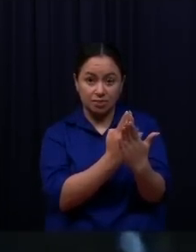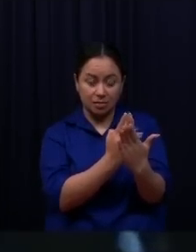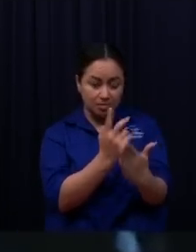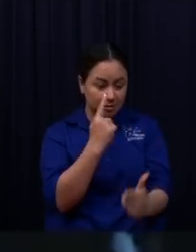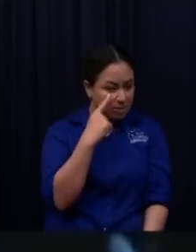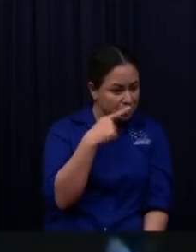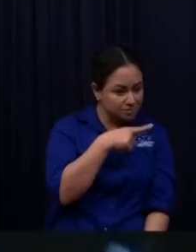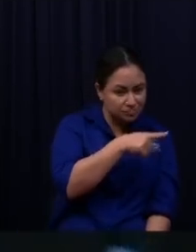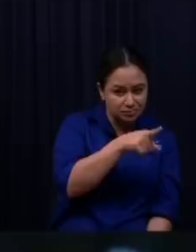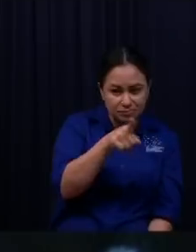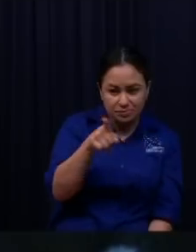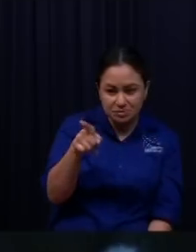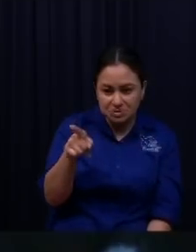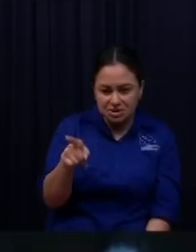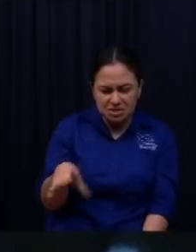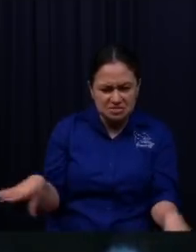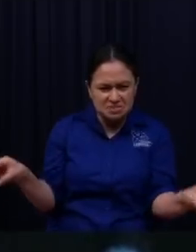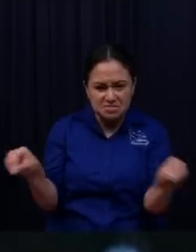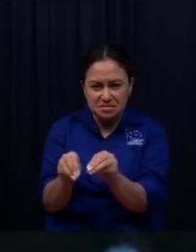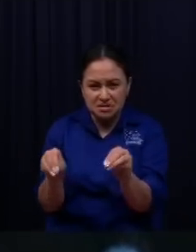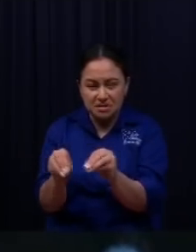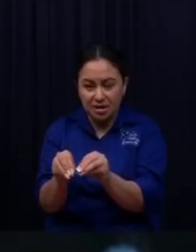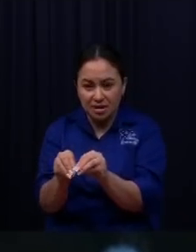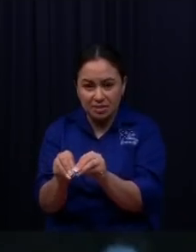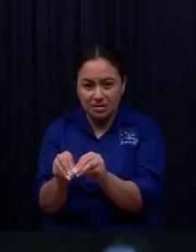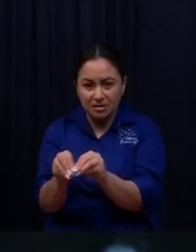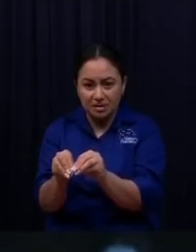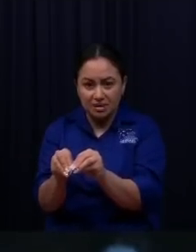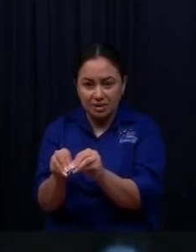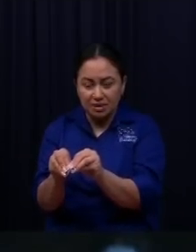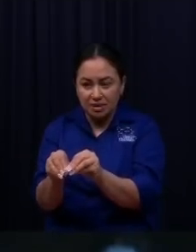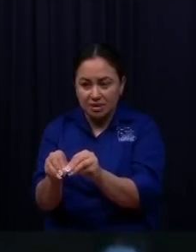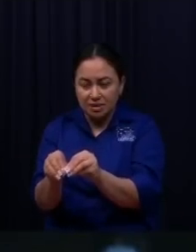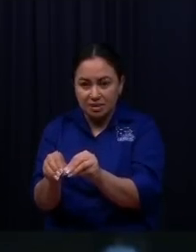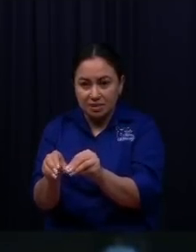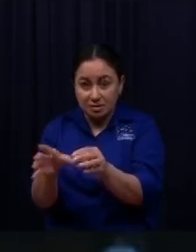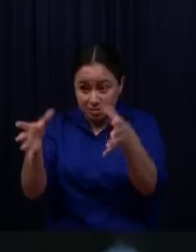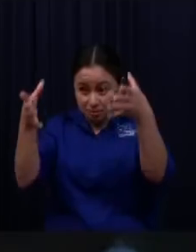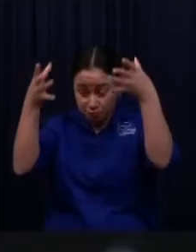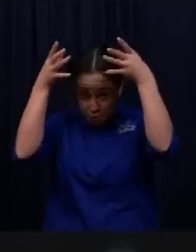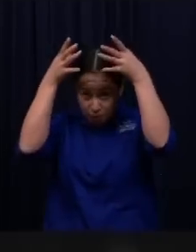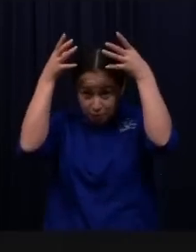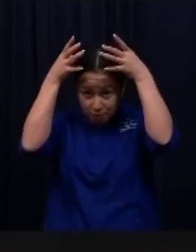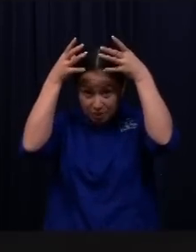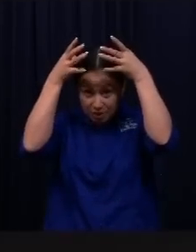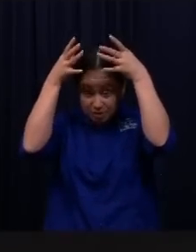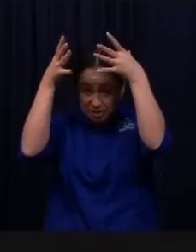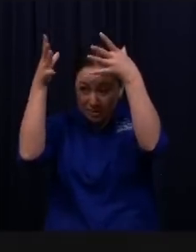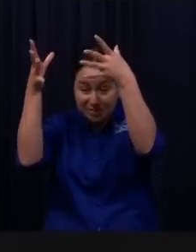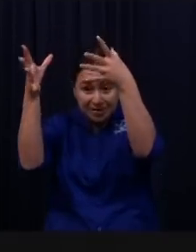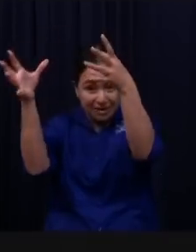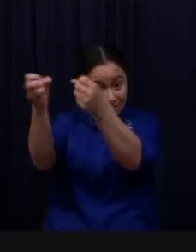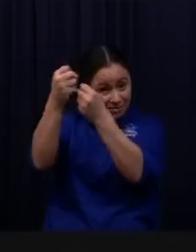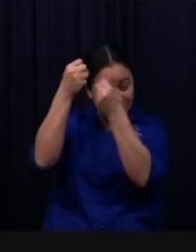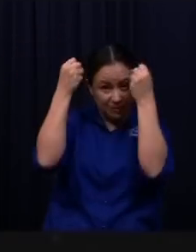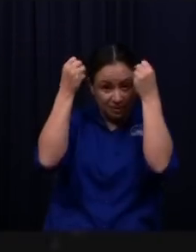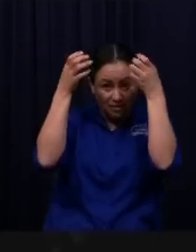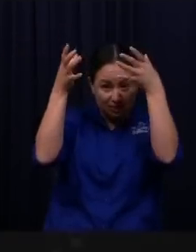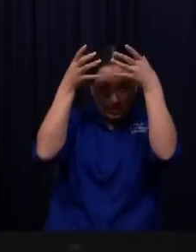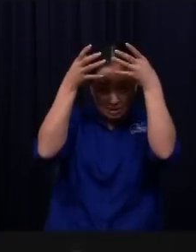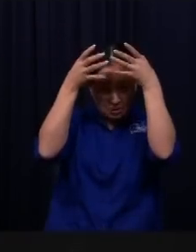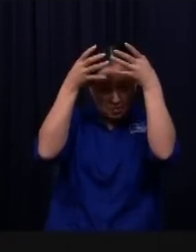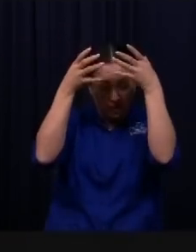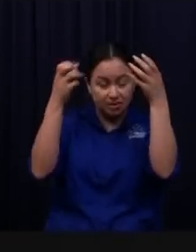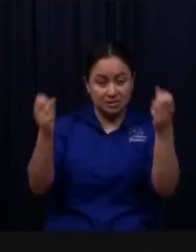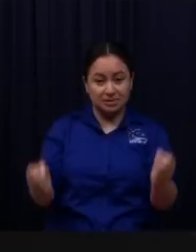corona. O sea, que hay coronas que estaban descritas para uno, pero alguien no la creyó, la hizo a un lado